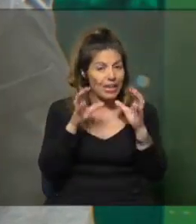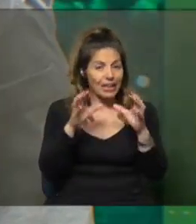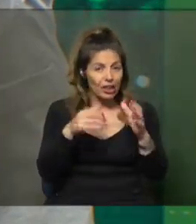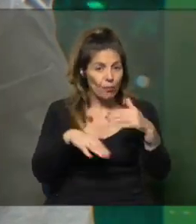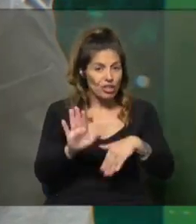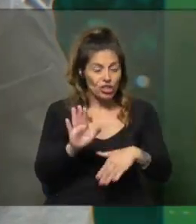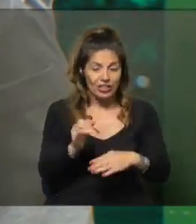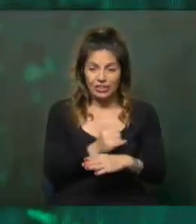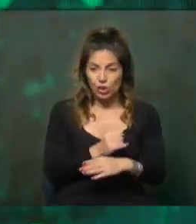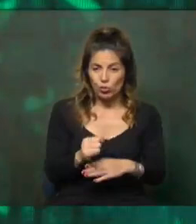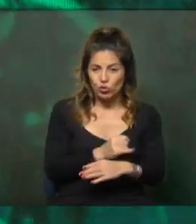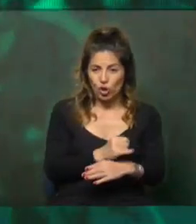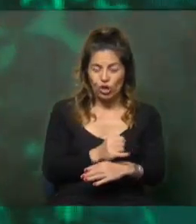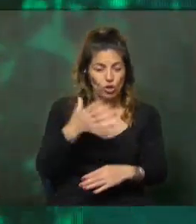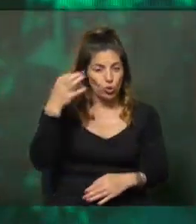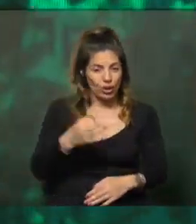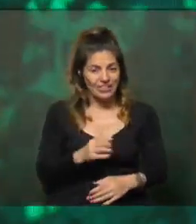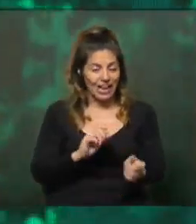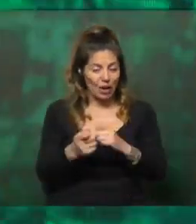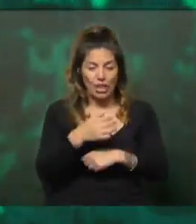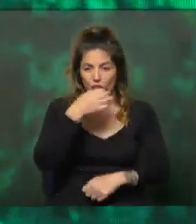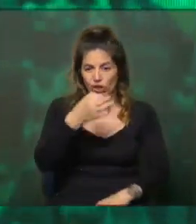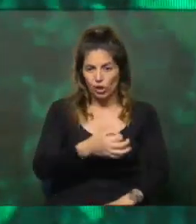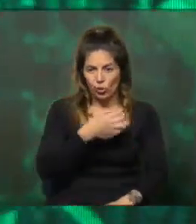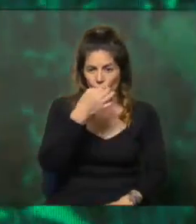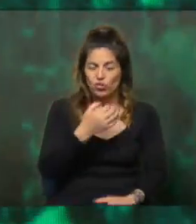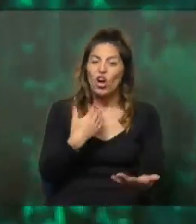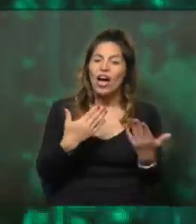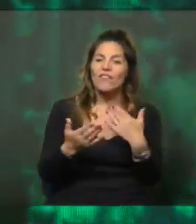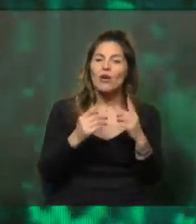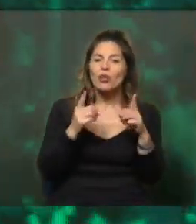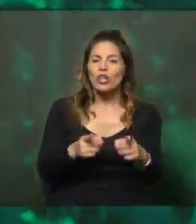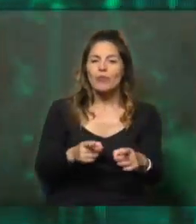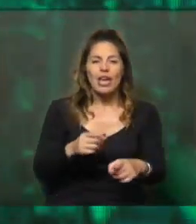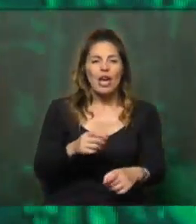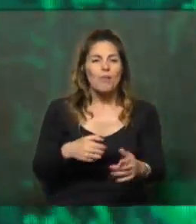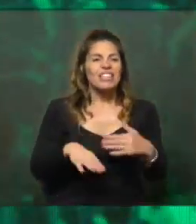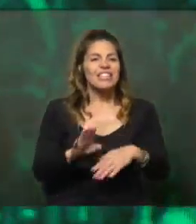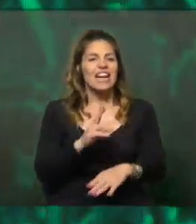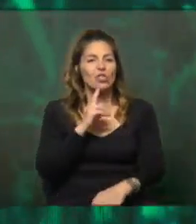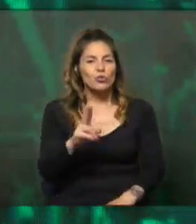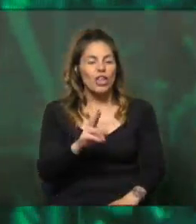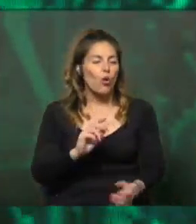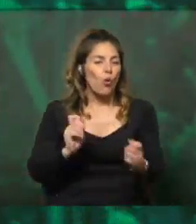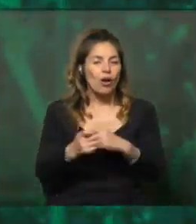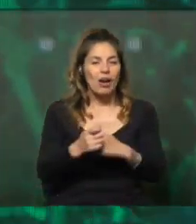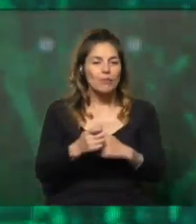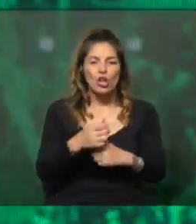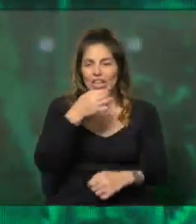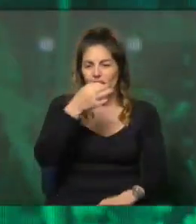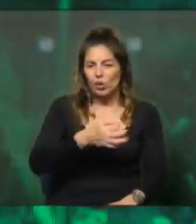parte de sus instituciones o sus encias cambiando el discurso hablamos otra vez también Más allá del resultado hay un cambio en el eje del